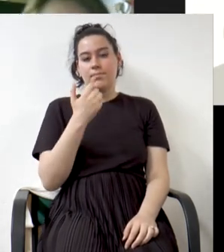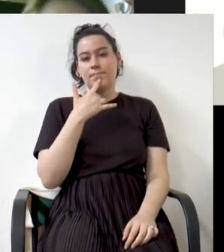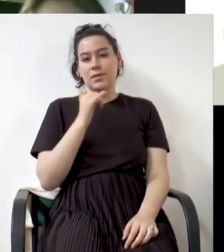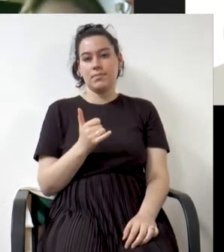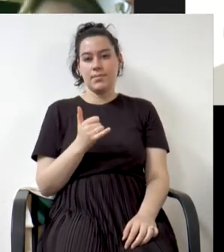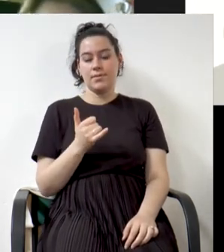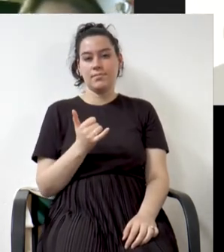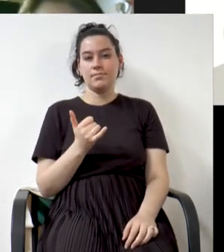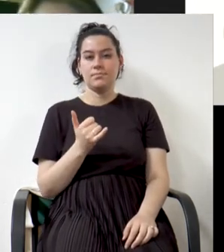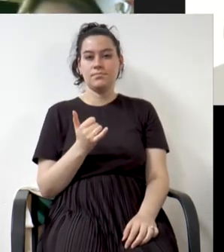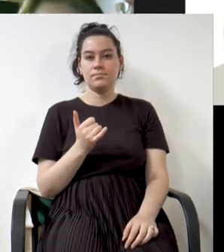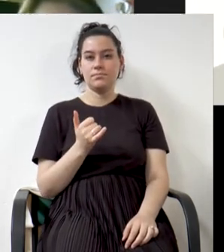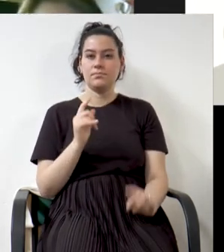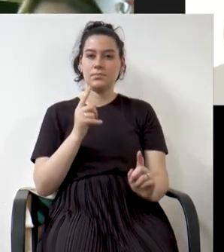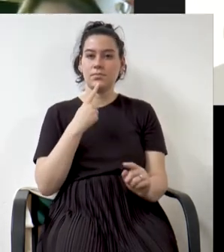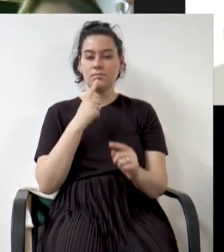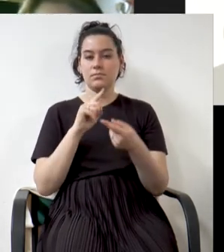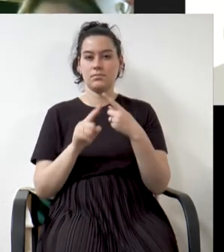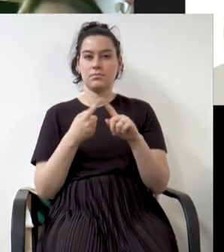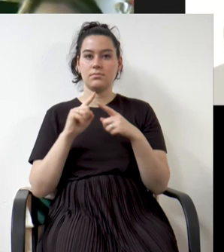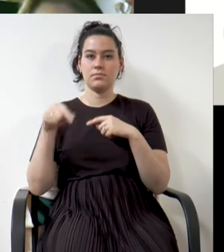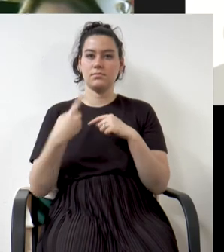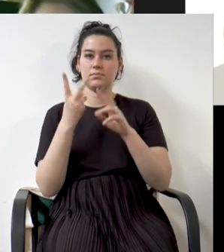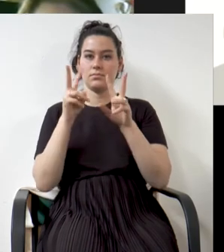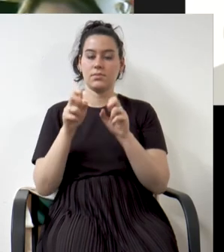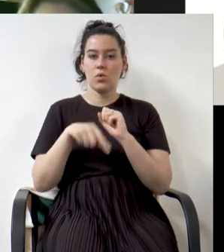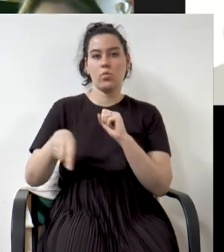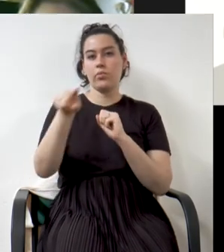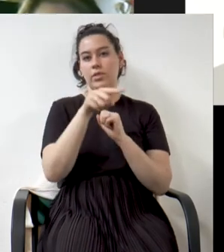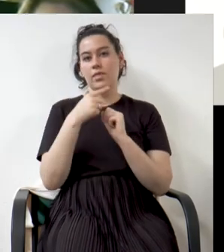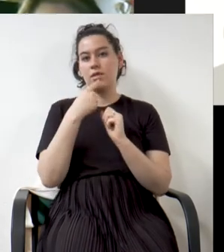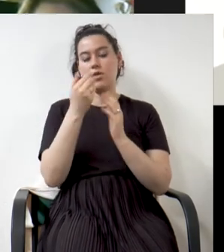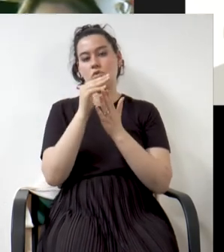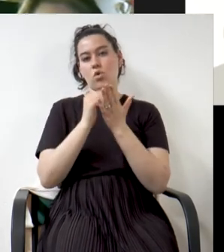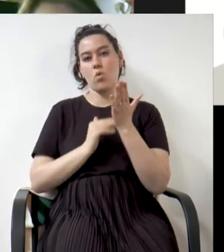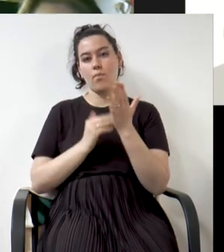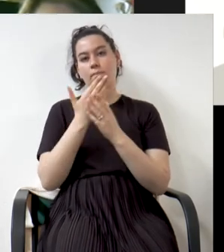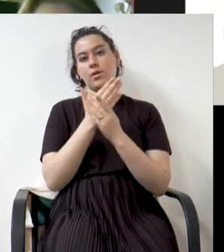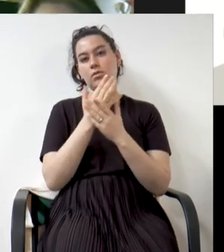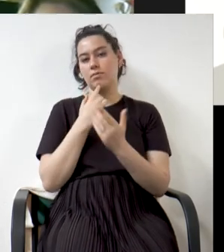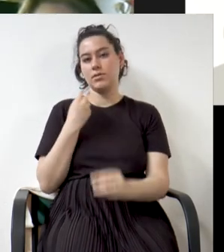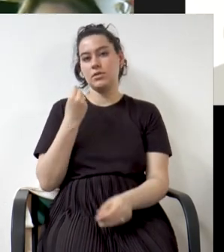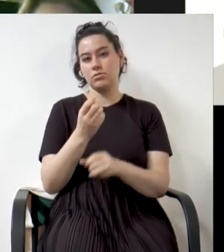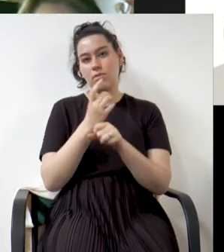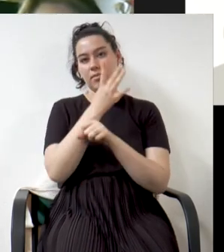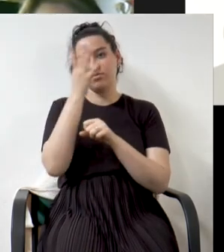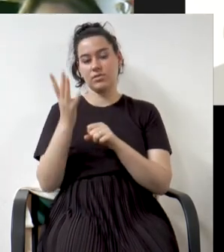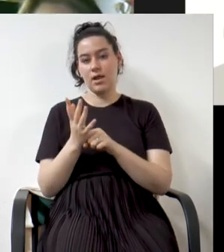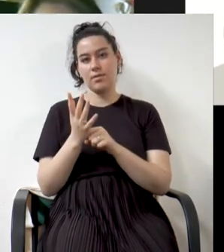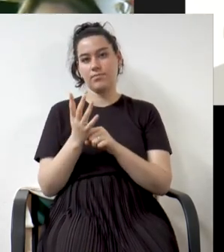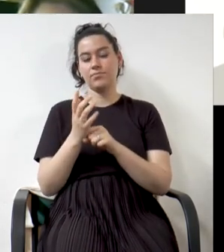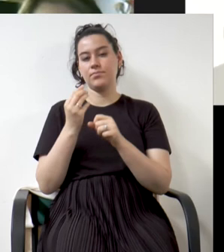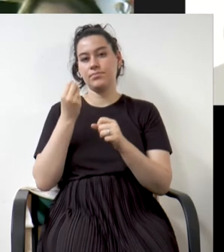ejemplo, lo que tiene que ver con otro aspecto que ustedes mencionan en el documento, que es la inserción del profesional que ustedes generan.